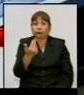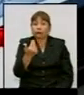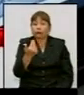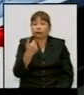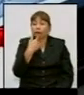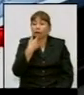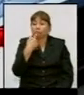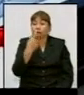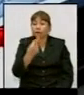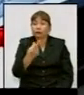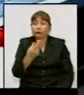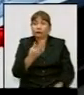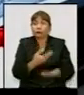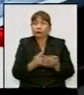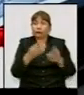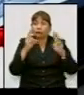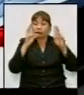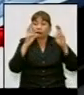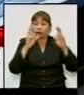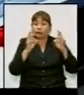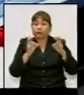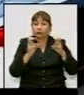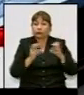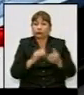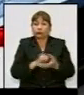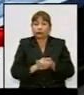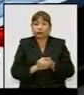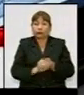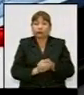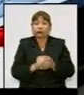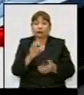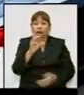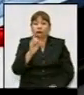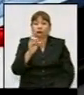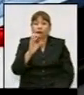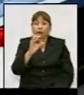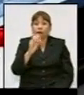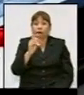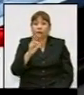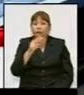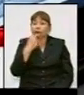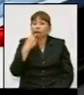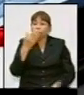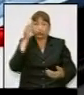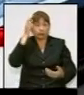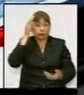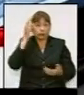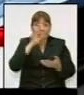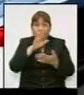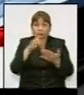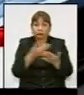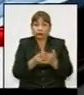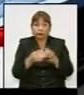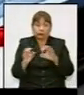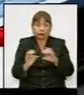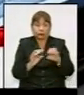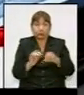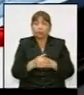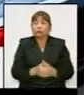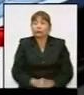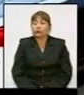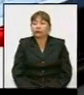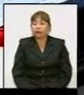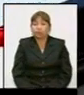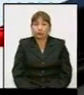viene viendo temas en la ley y temas doctrinarios como capacidades dentro de sus operaciones.